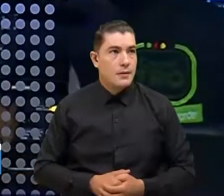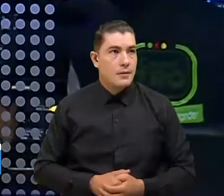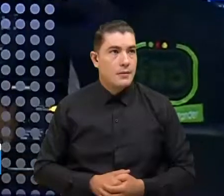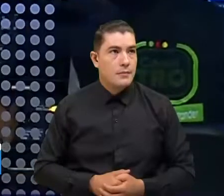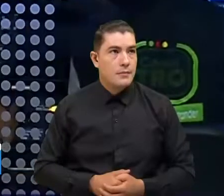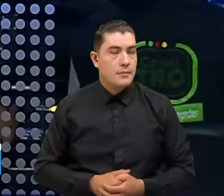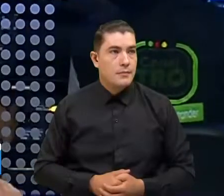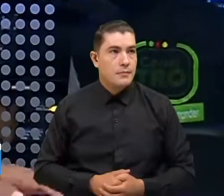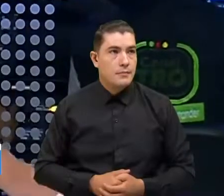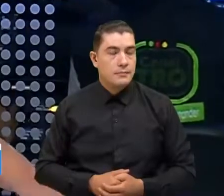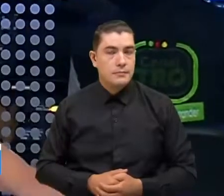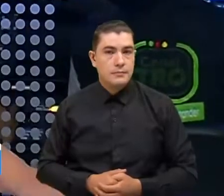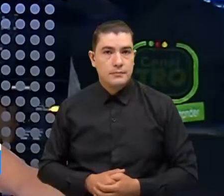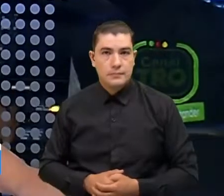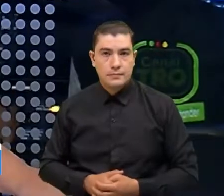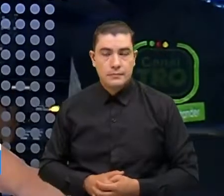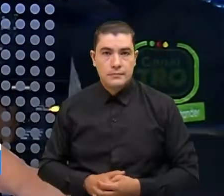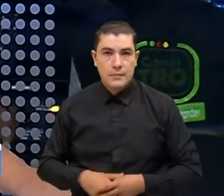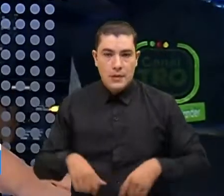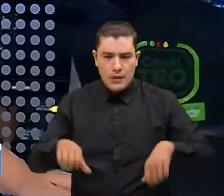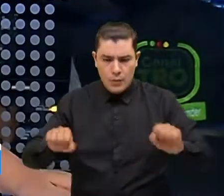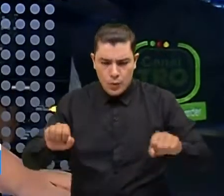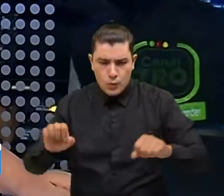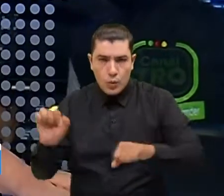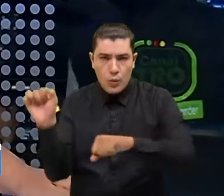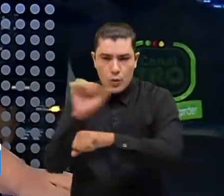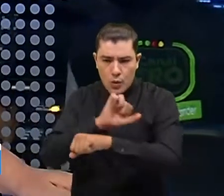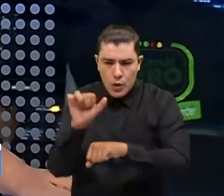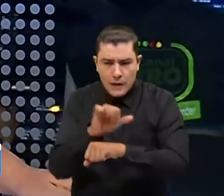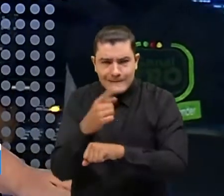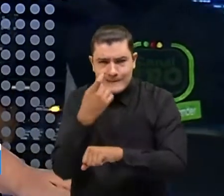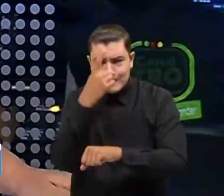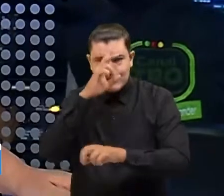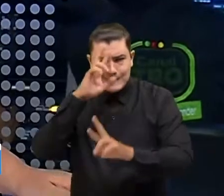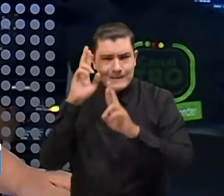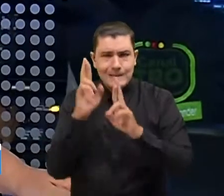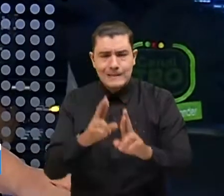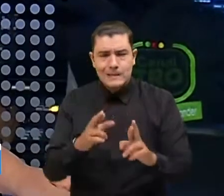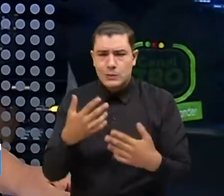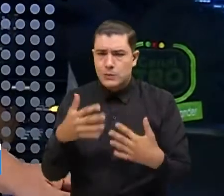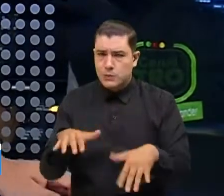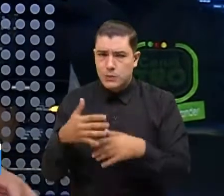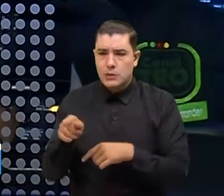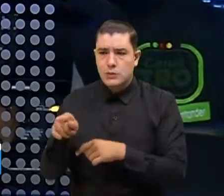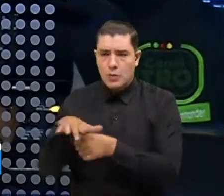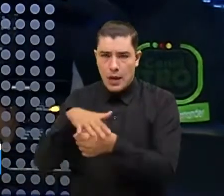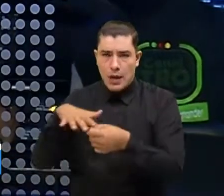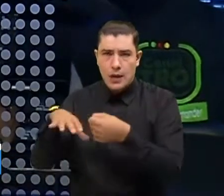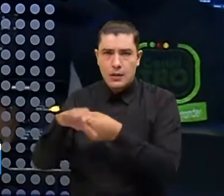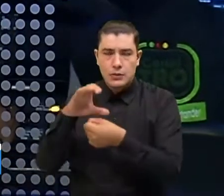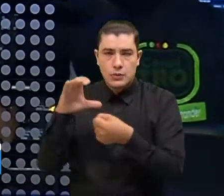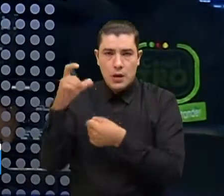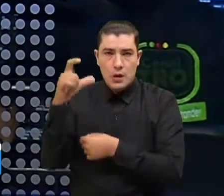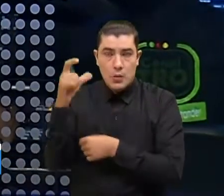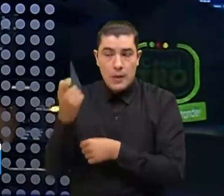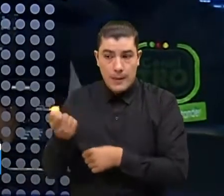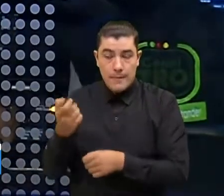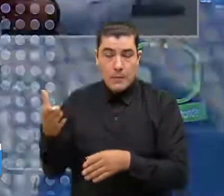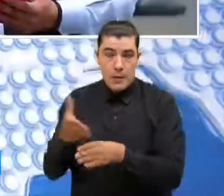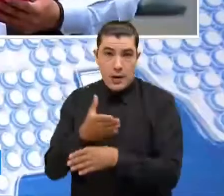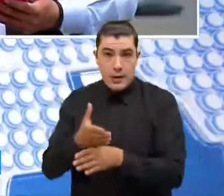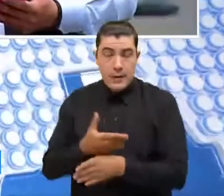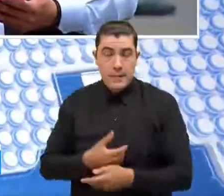precisamente la imprudencia al volante sigue siendo un tema reiterativo en el área metropolitana de conjuntar nuestro compañero richard quiñones ha